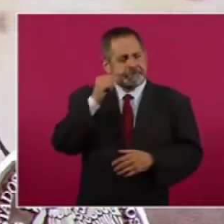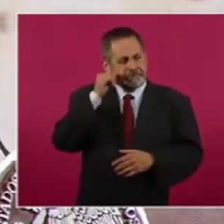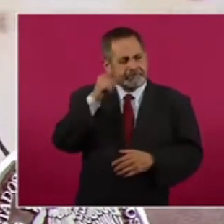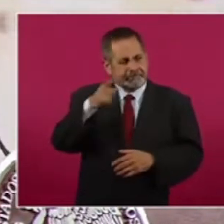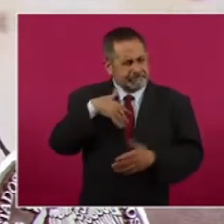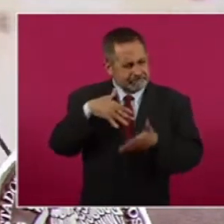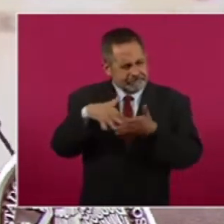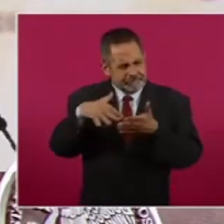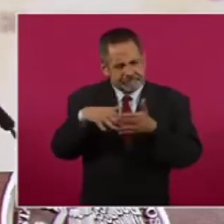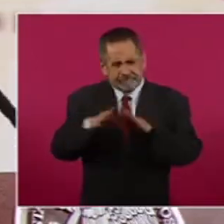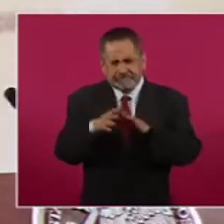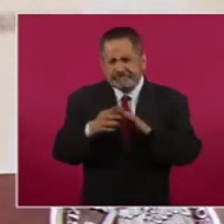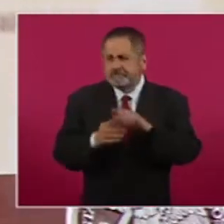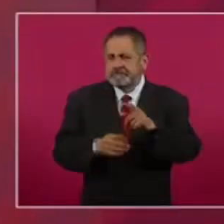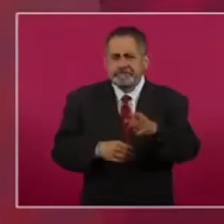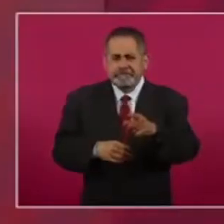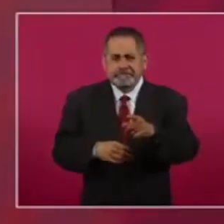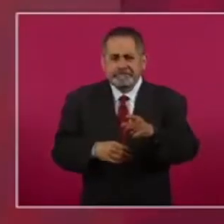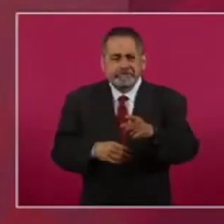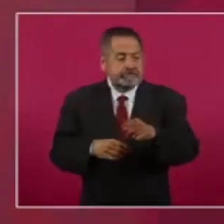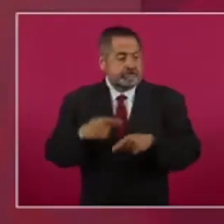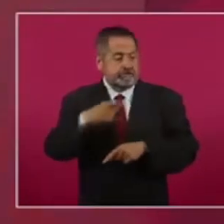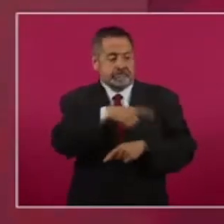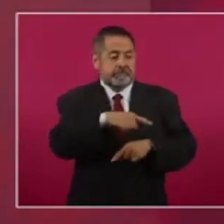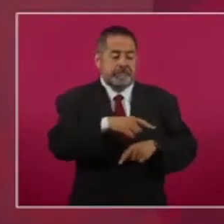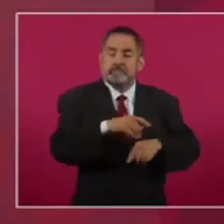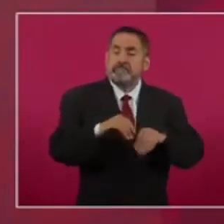que dieron a conocer